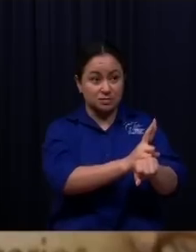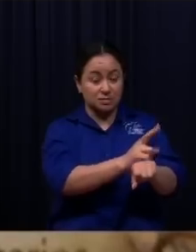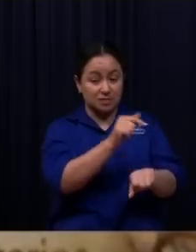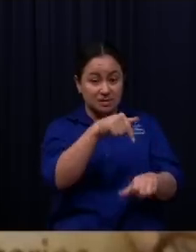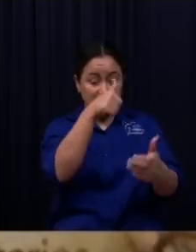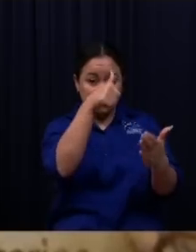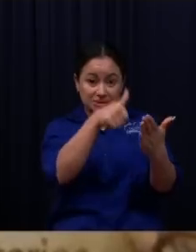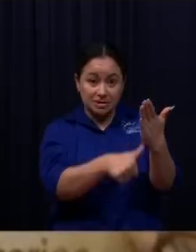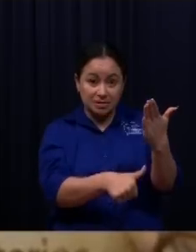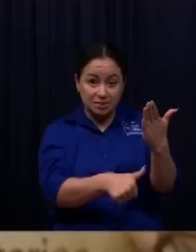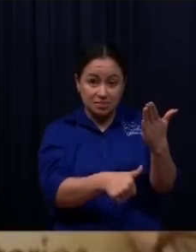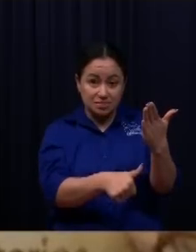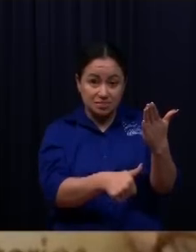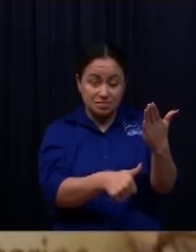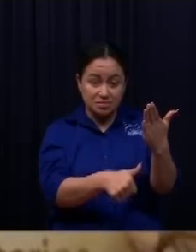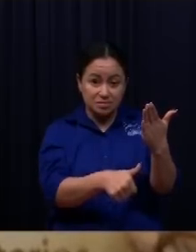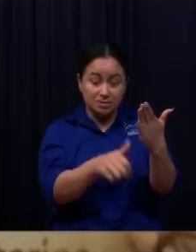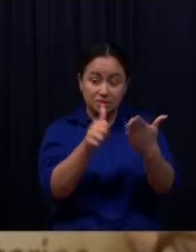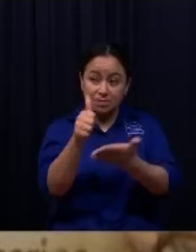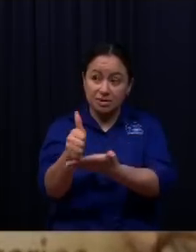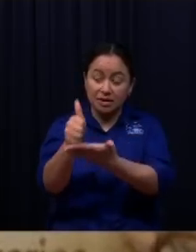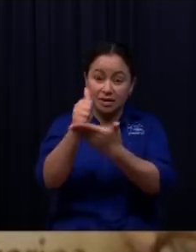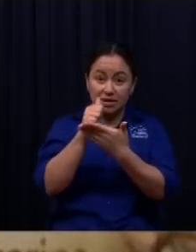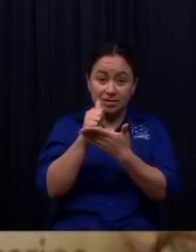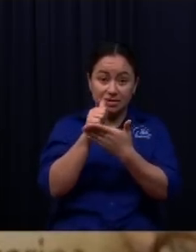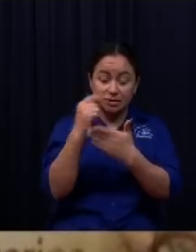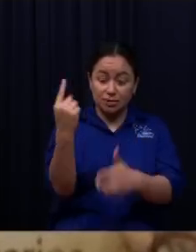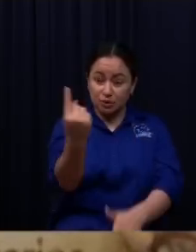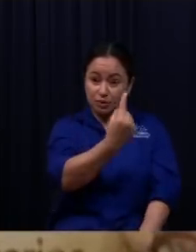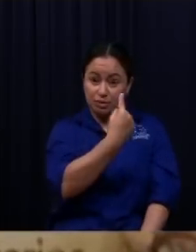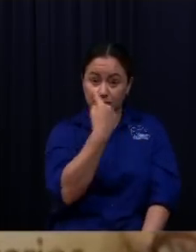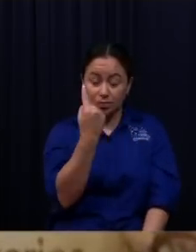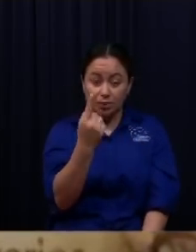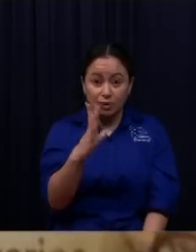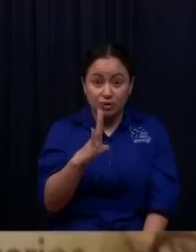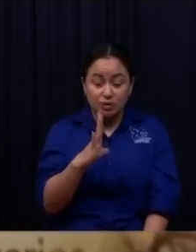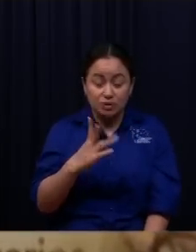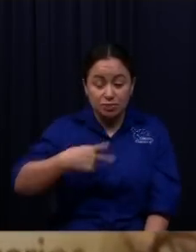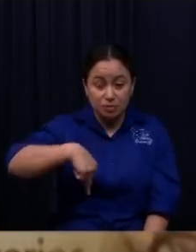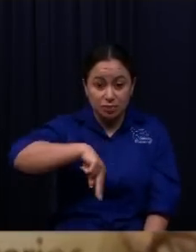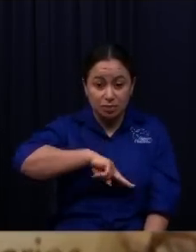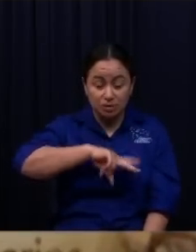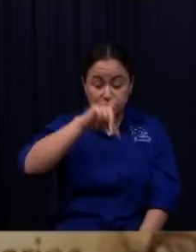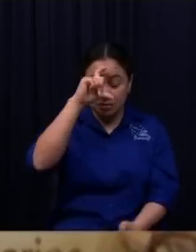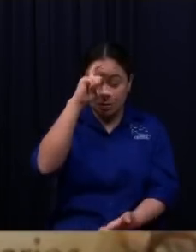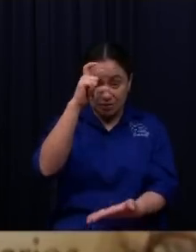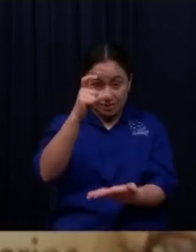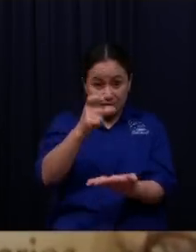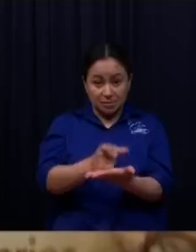seguirán a los que creen. Me ayuda a complementar el pasaje.